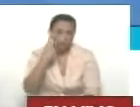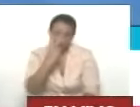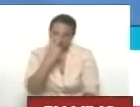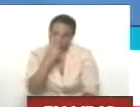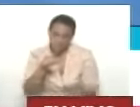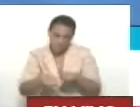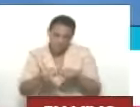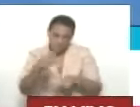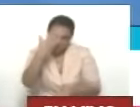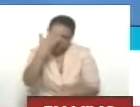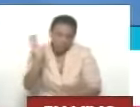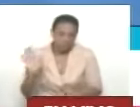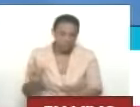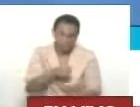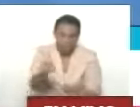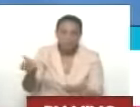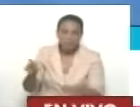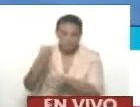salió.